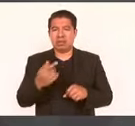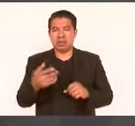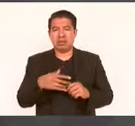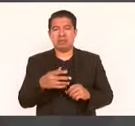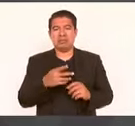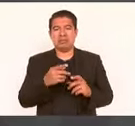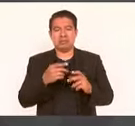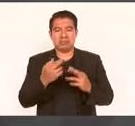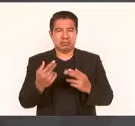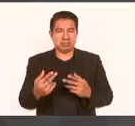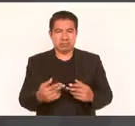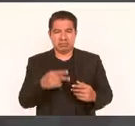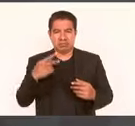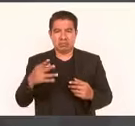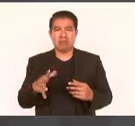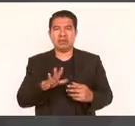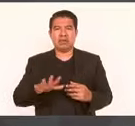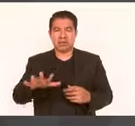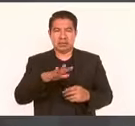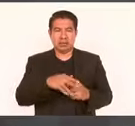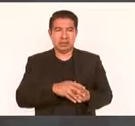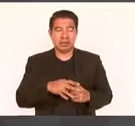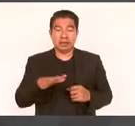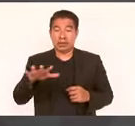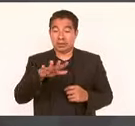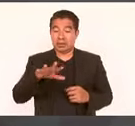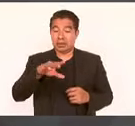Hace poco, en el Zócalo,